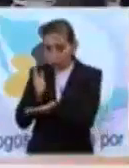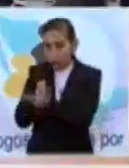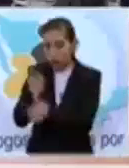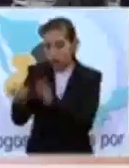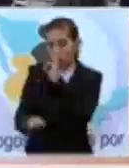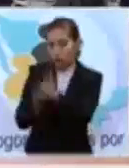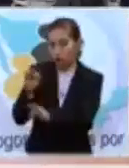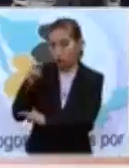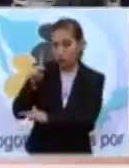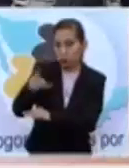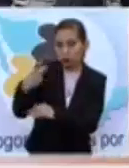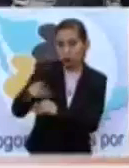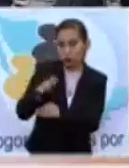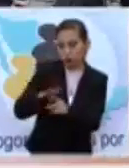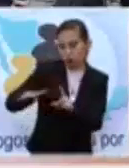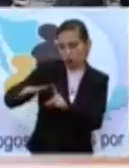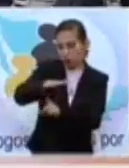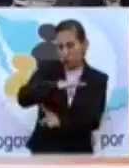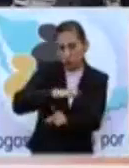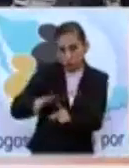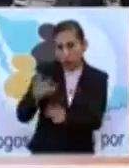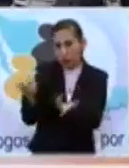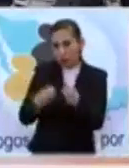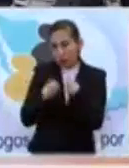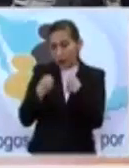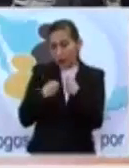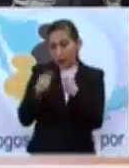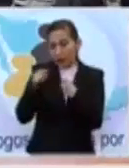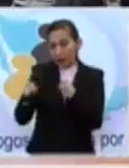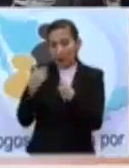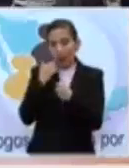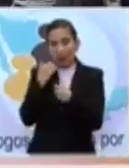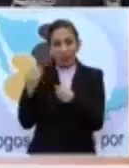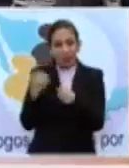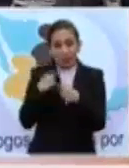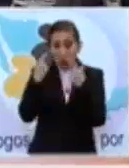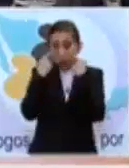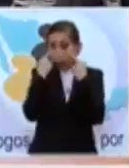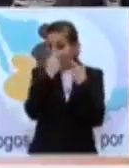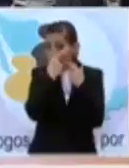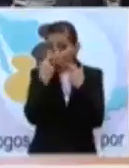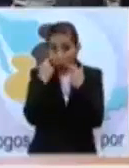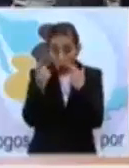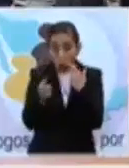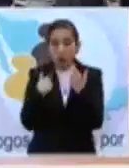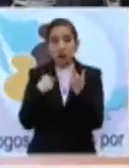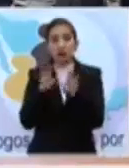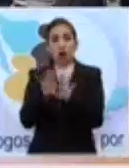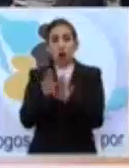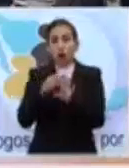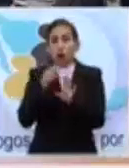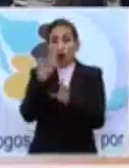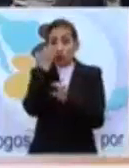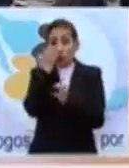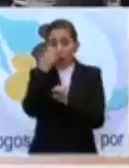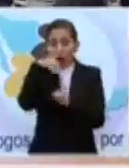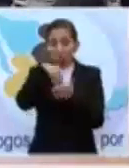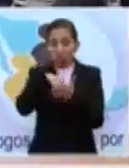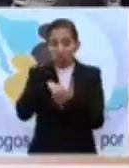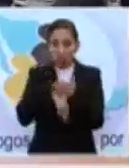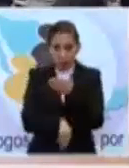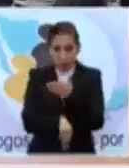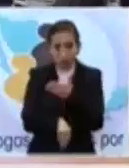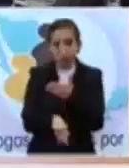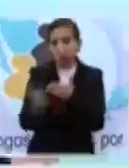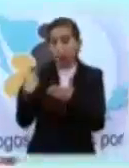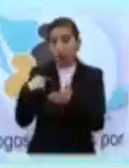las condiciones físicas y ambientales, tenían una deficiencia en la vista que bajaba el aprovechamiento escolar. La intervención